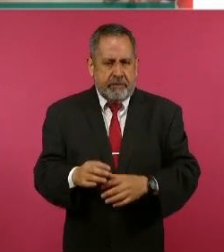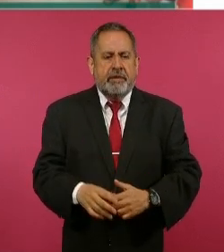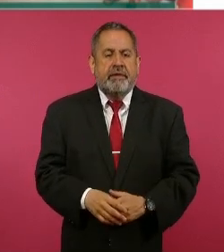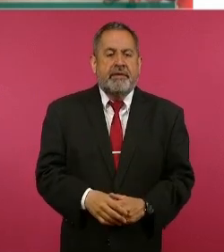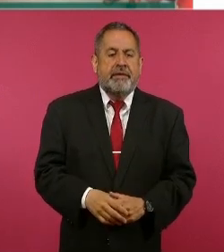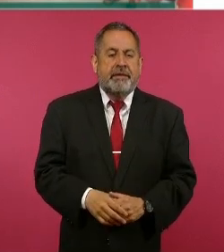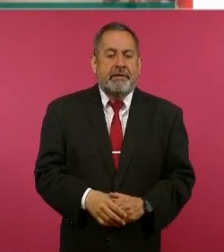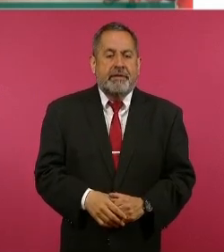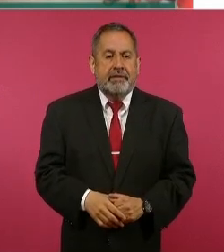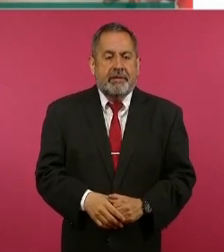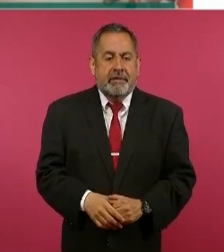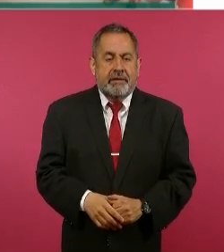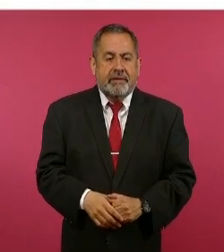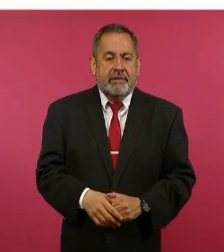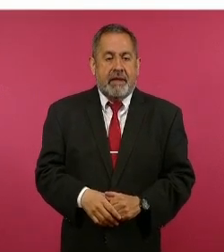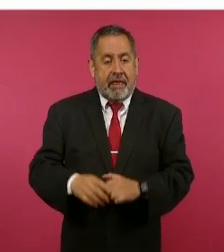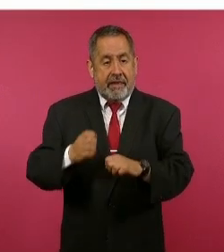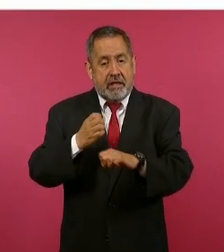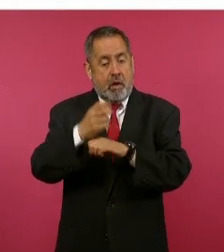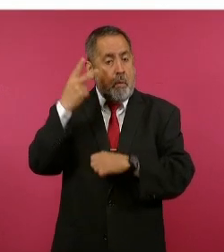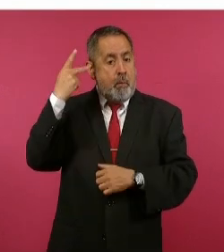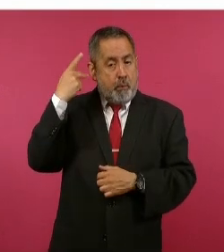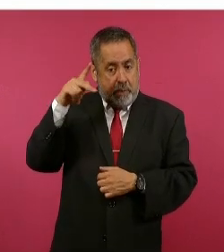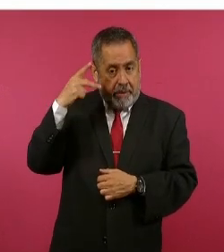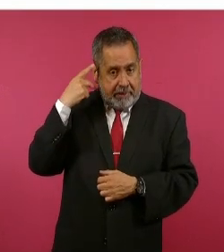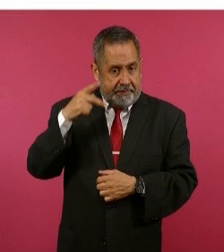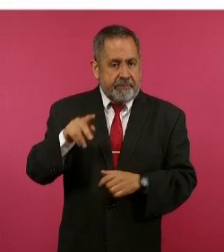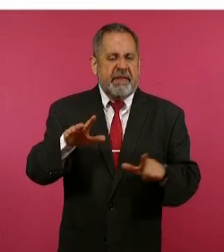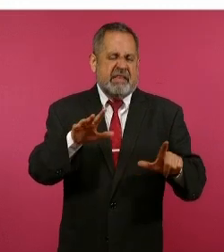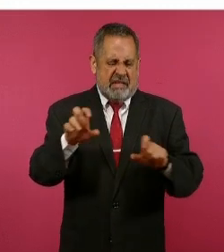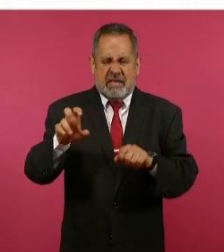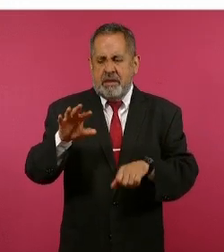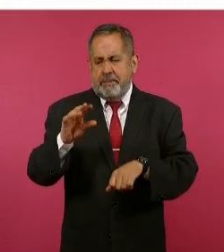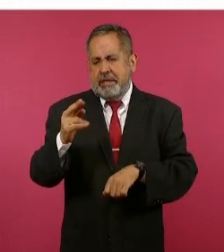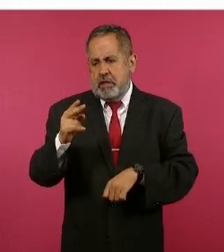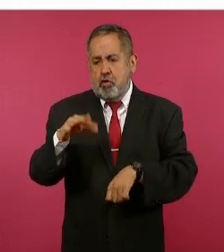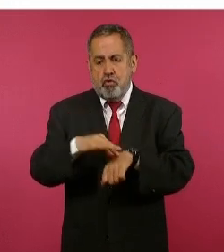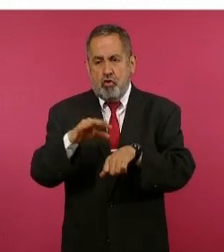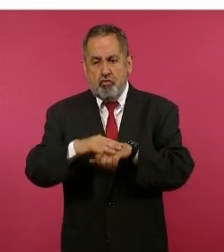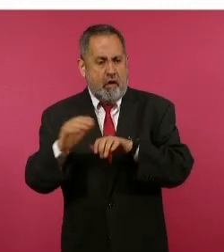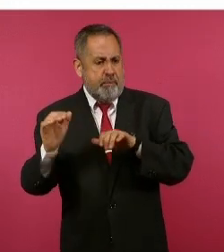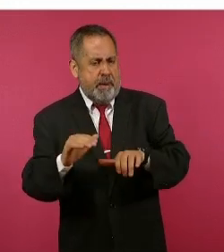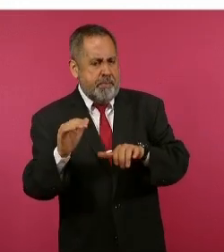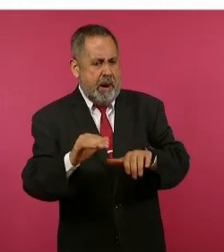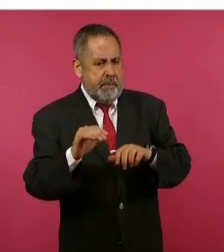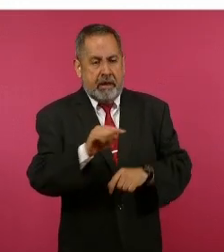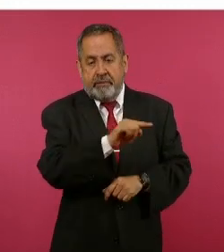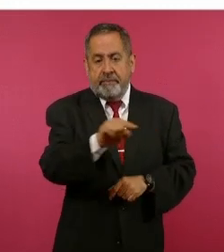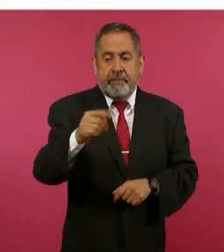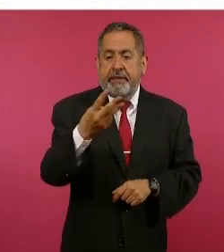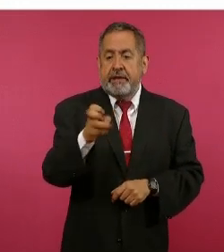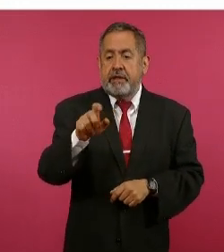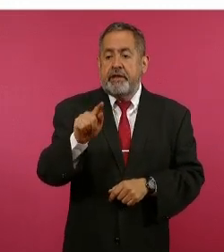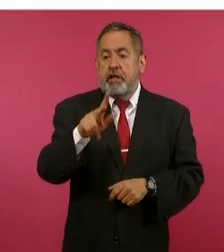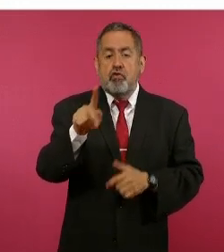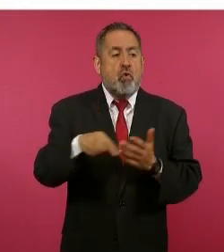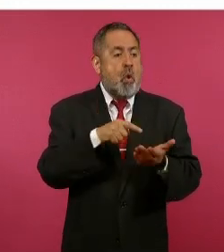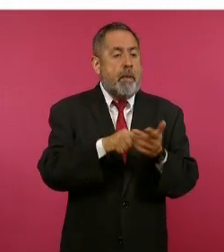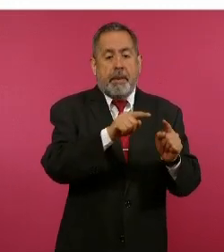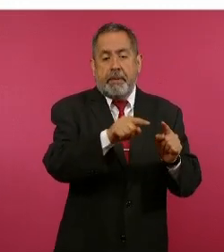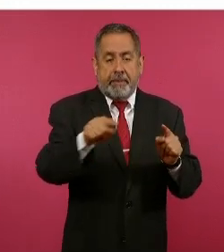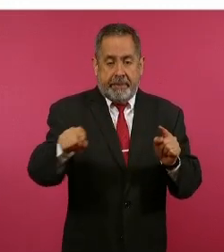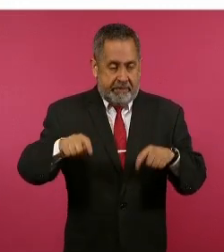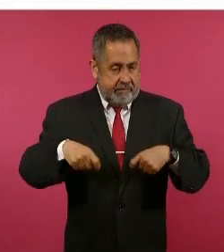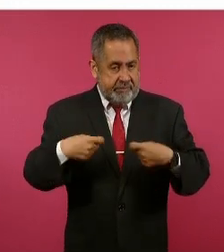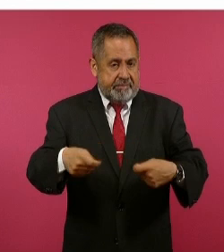siguiente. Es el Estado de Puebla, 725 médicas y médicos para 378 centros de salud